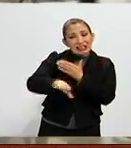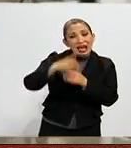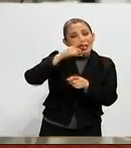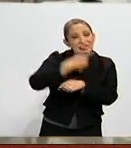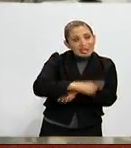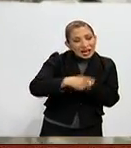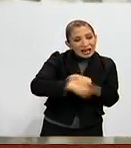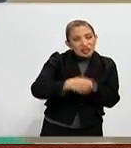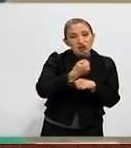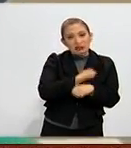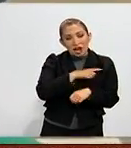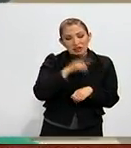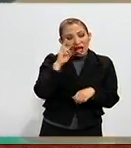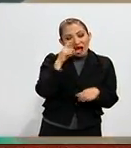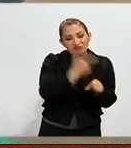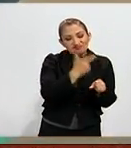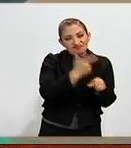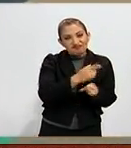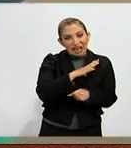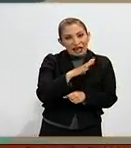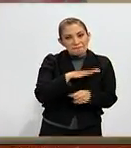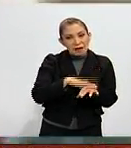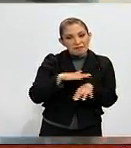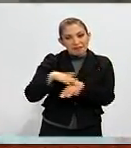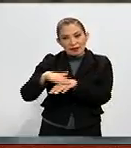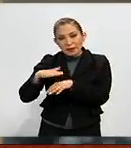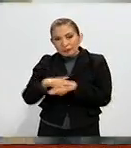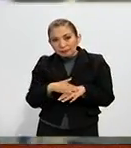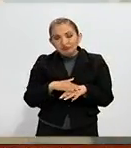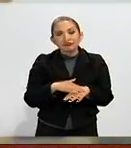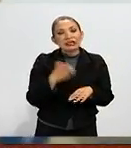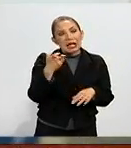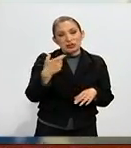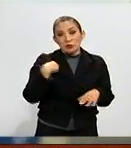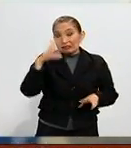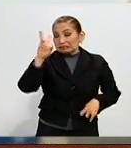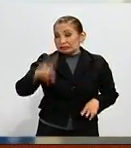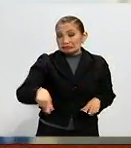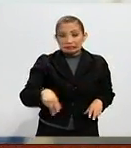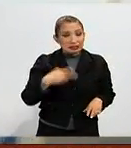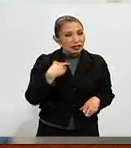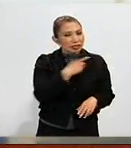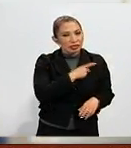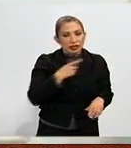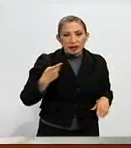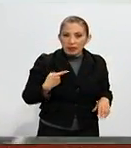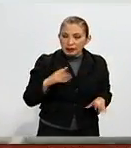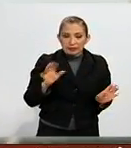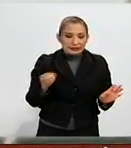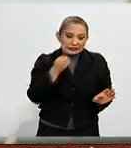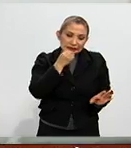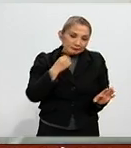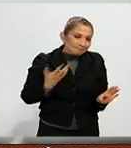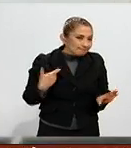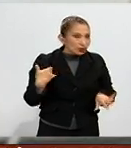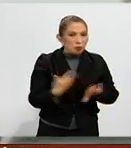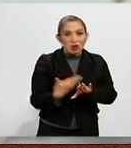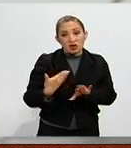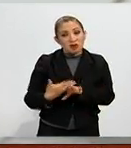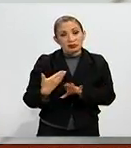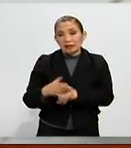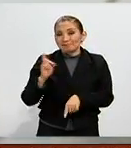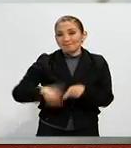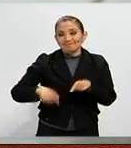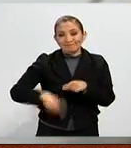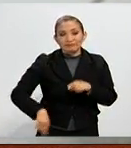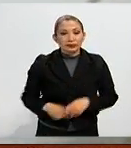daño a la salud que ya se está presentando. Sin duda es una realidad y tenemos que atacarla como dé lugar, Patricia.